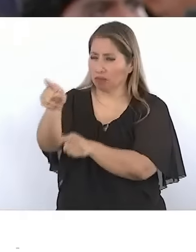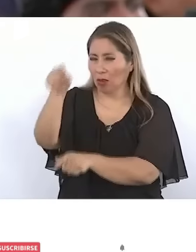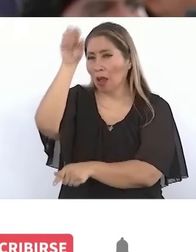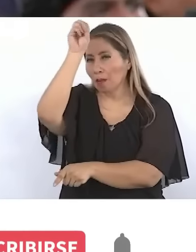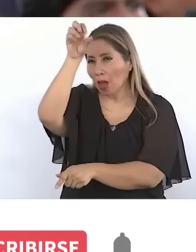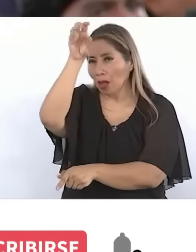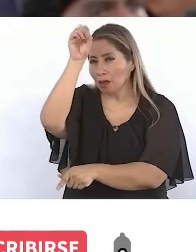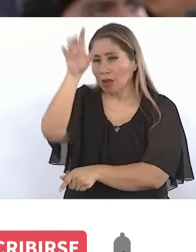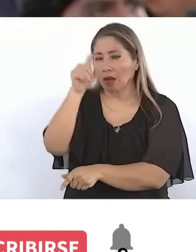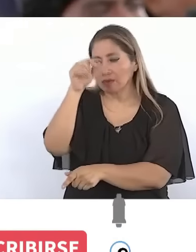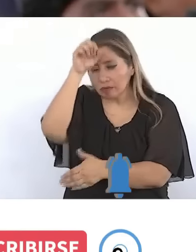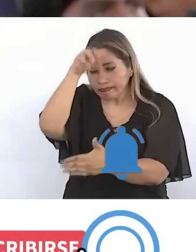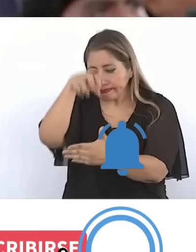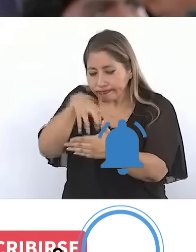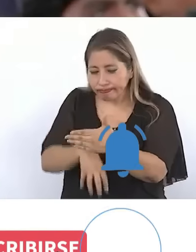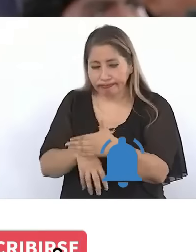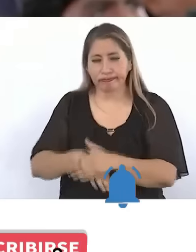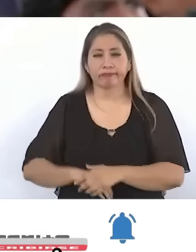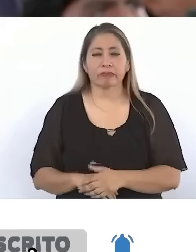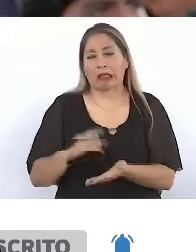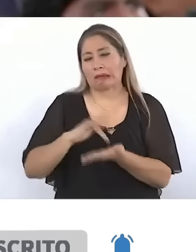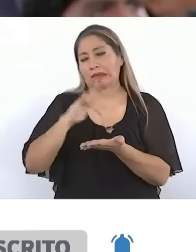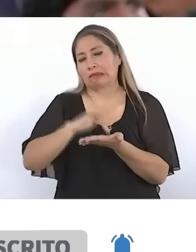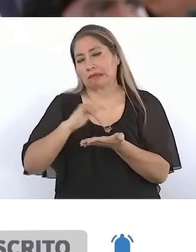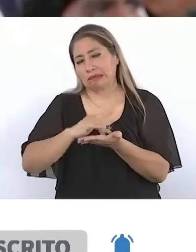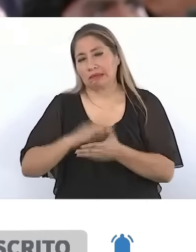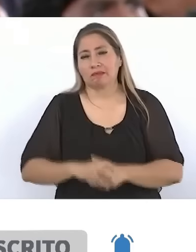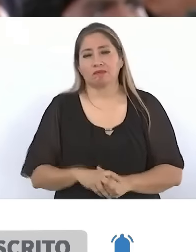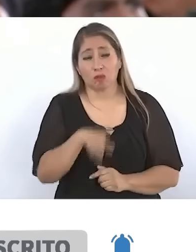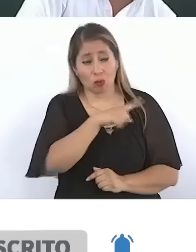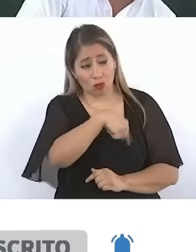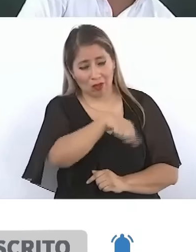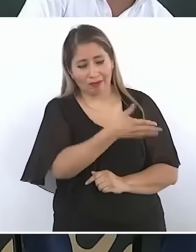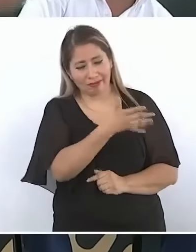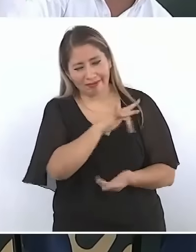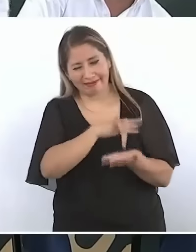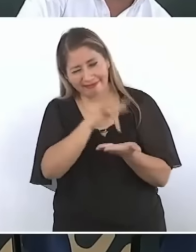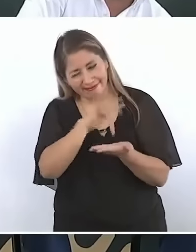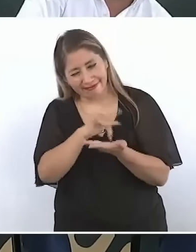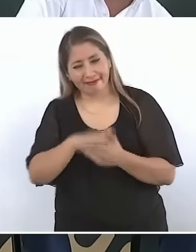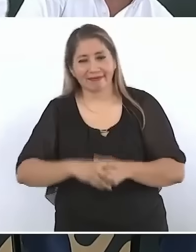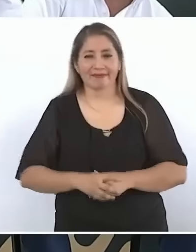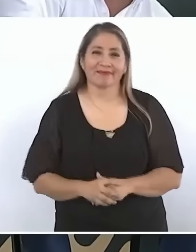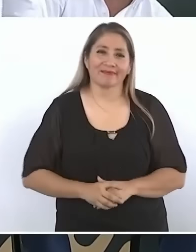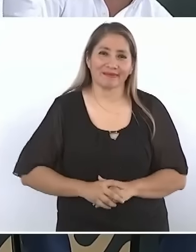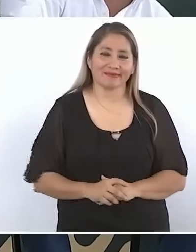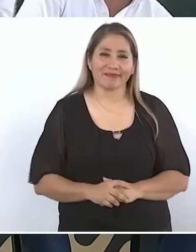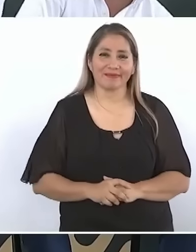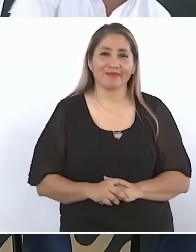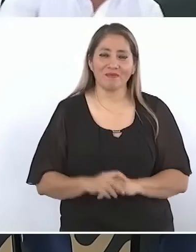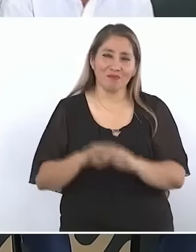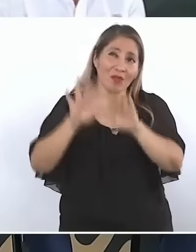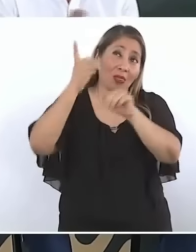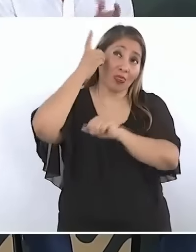mineros de Pasta de Concha. Muchísimas gracias por eso. Gracias. Dios lo